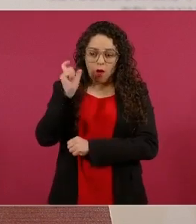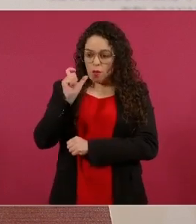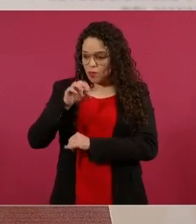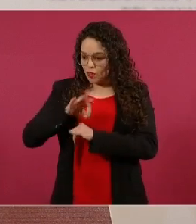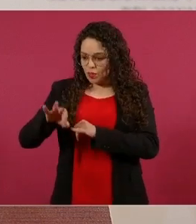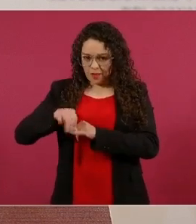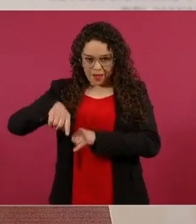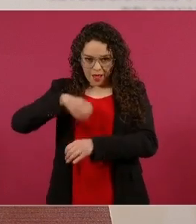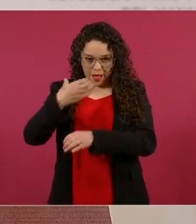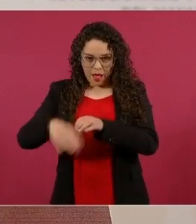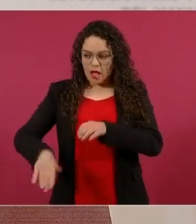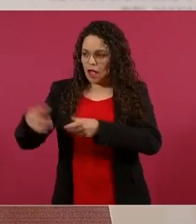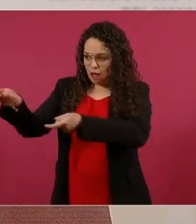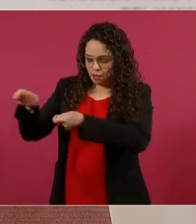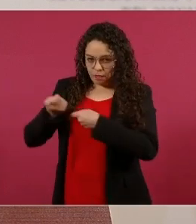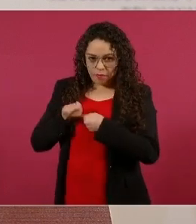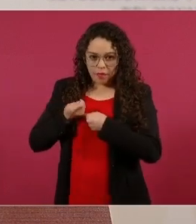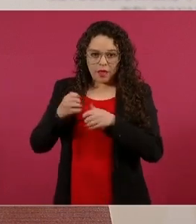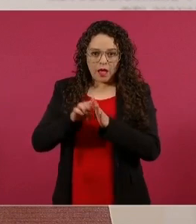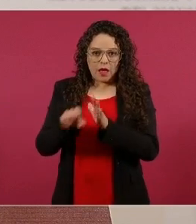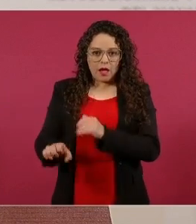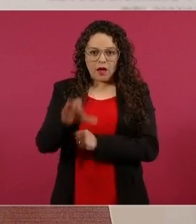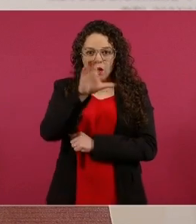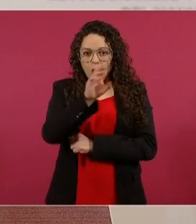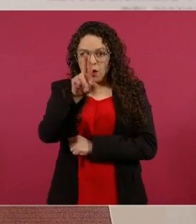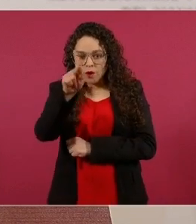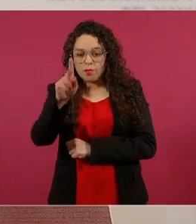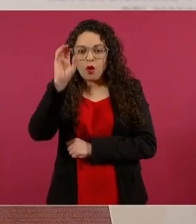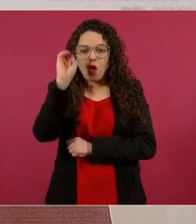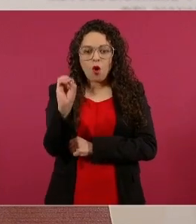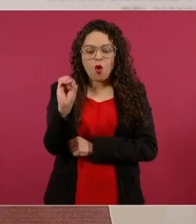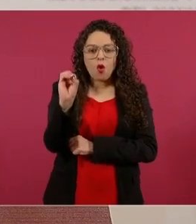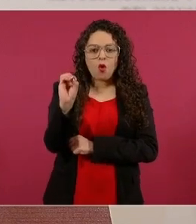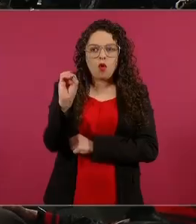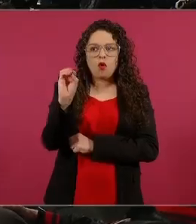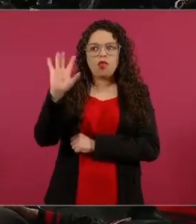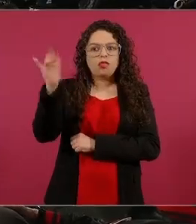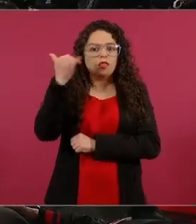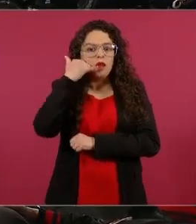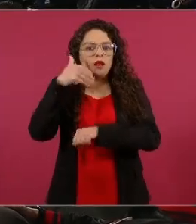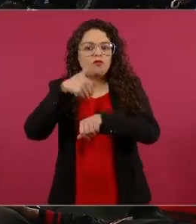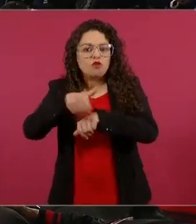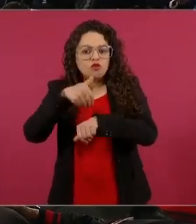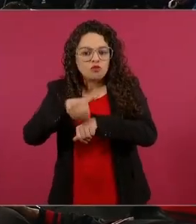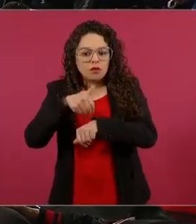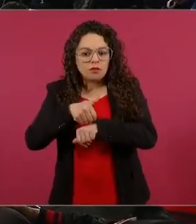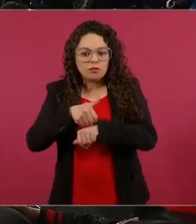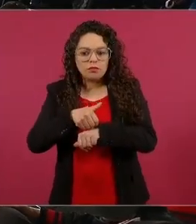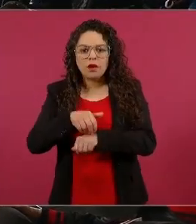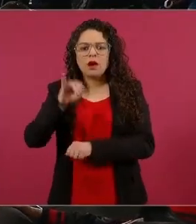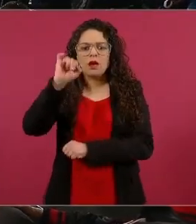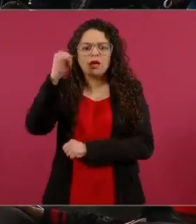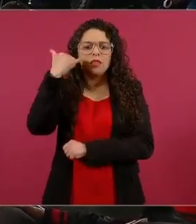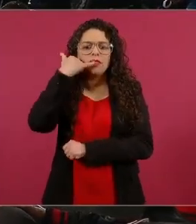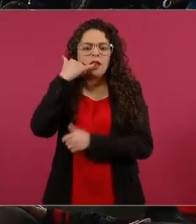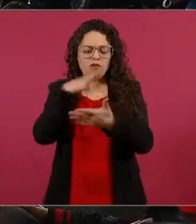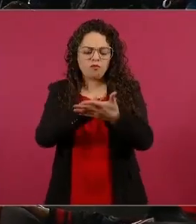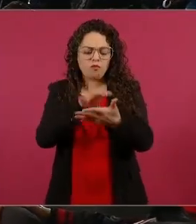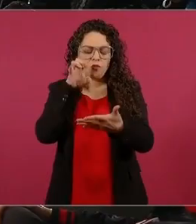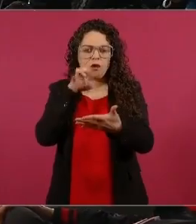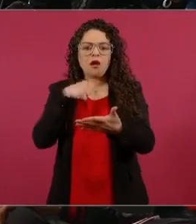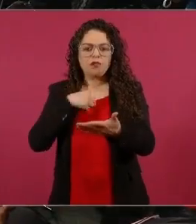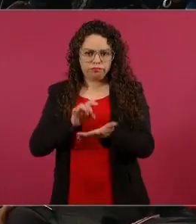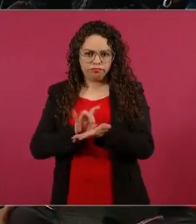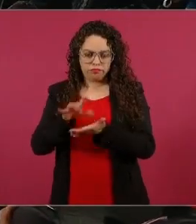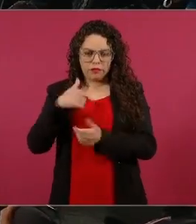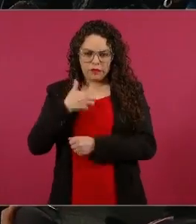compartir si tiene la CURP O al menos un teléfono para que nosotros capturas me mandaron capturas de pantalla del celular para que podamos identificar